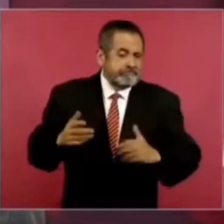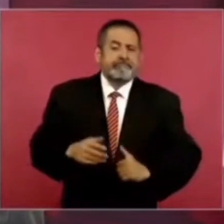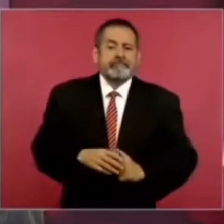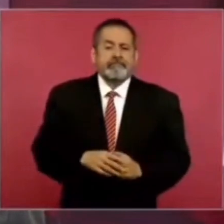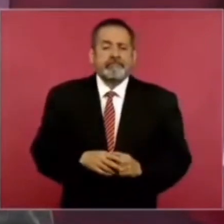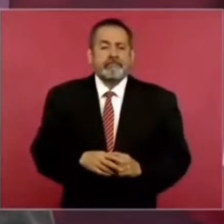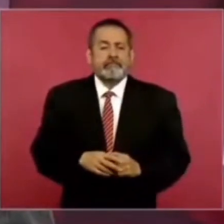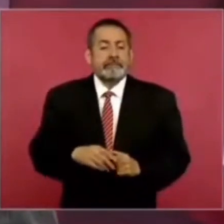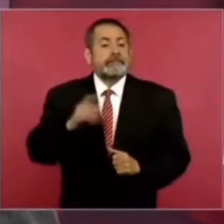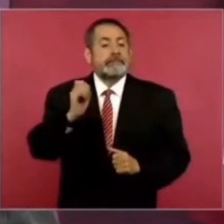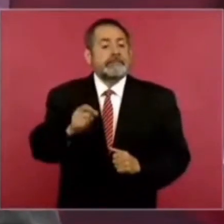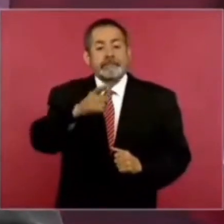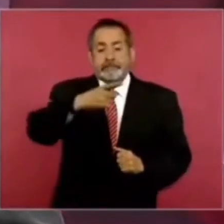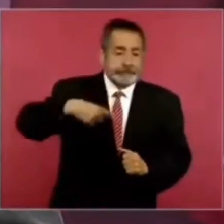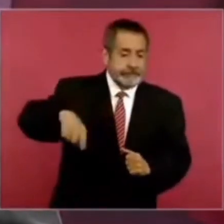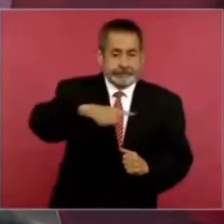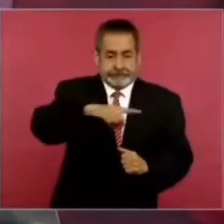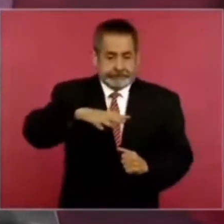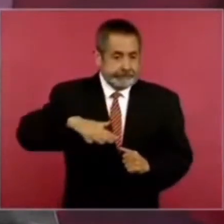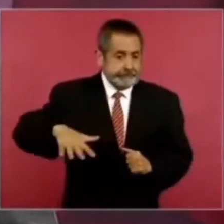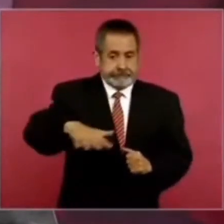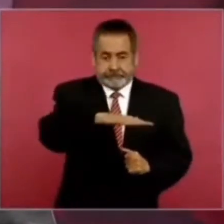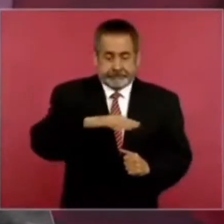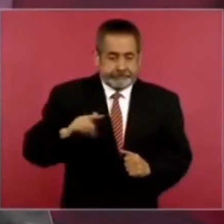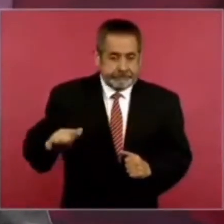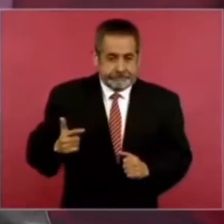el que